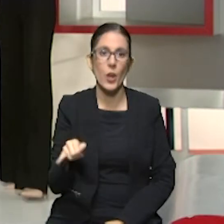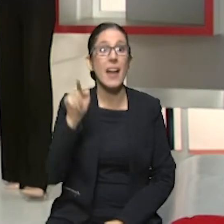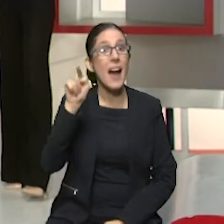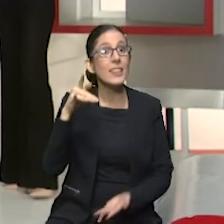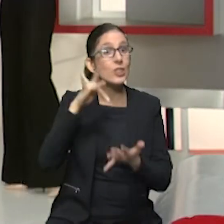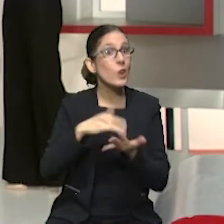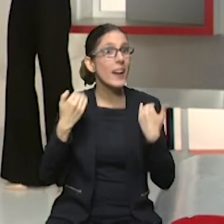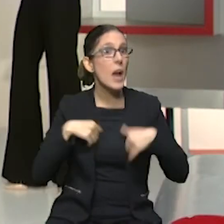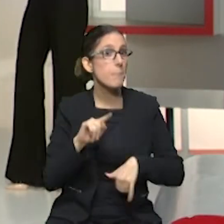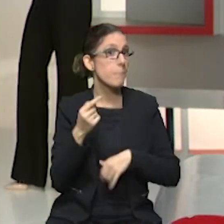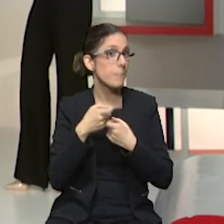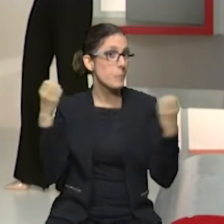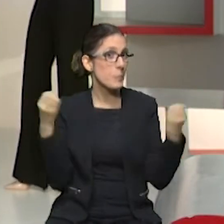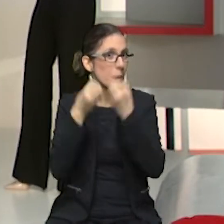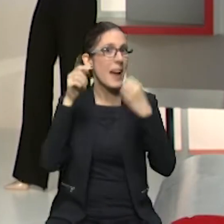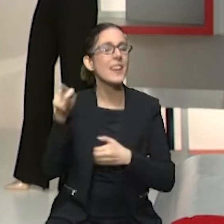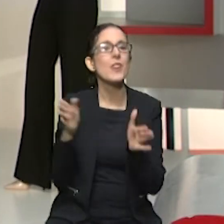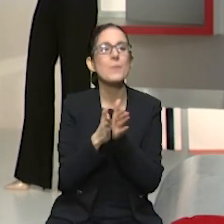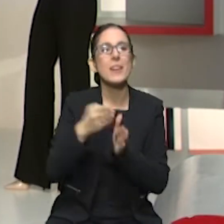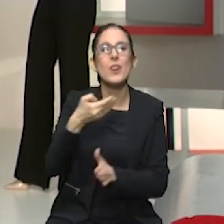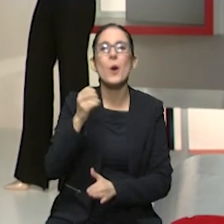se encuentra Borja Lezán. Buenas tardes.